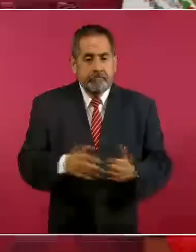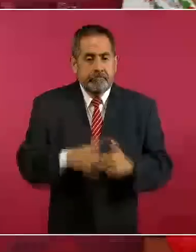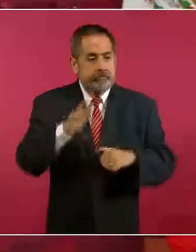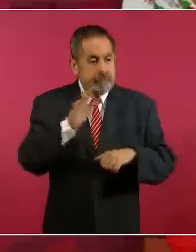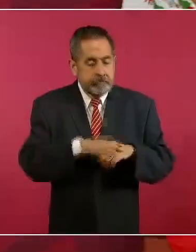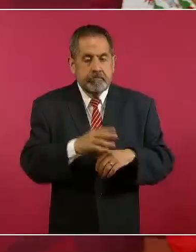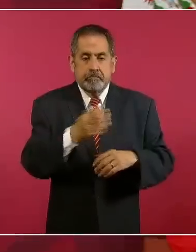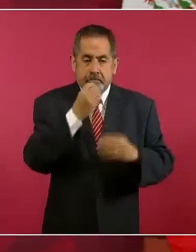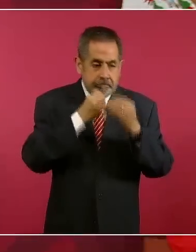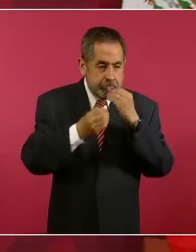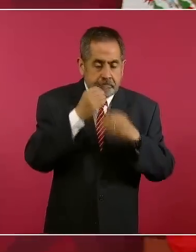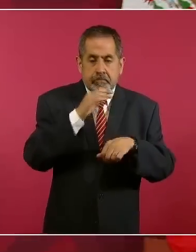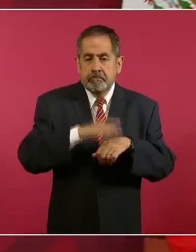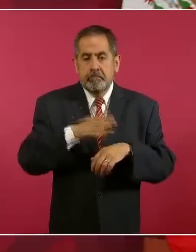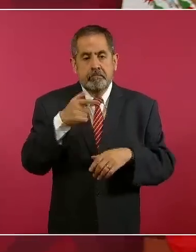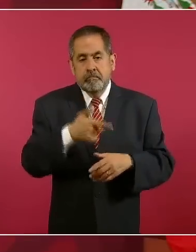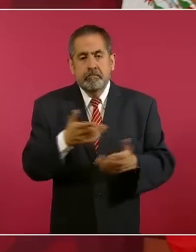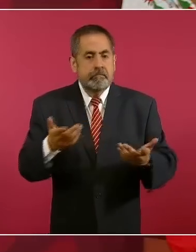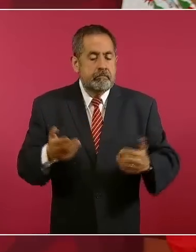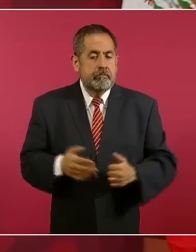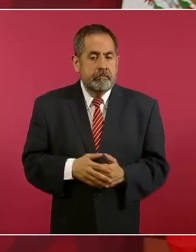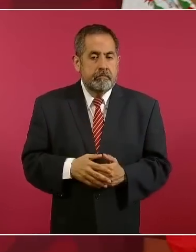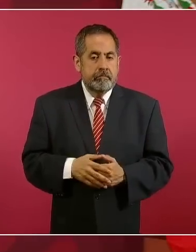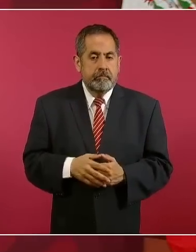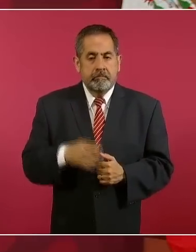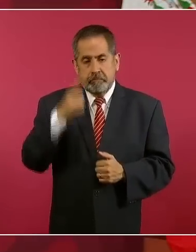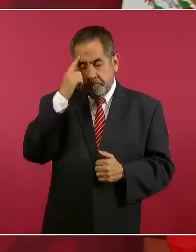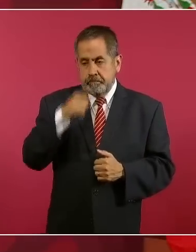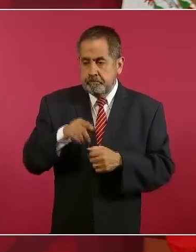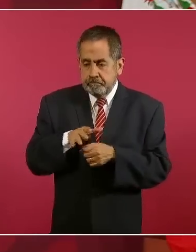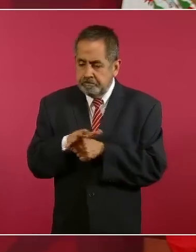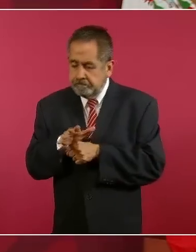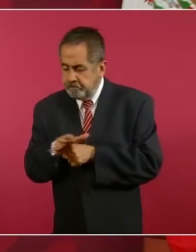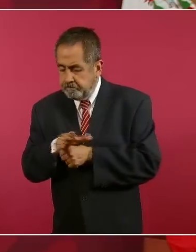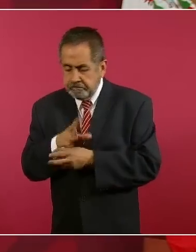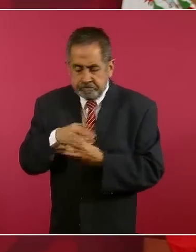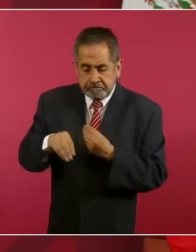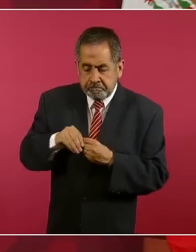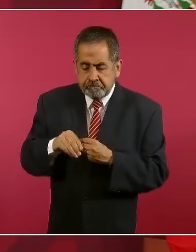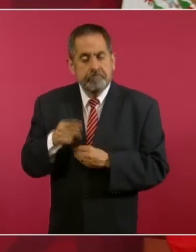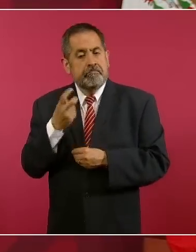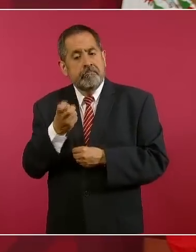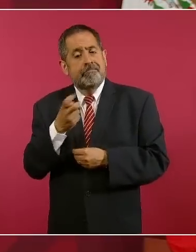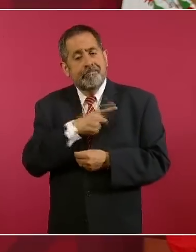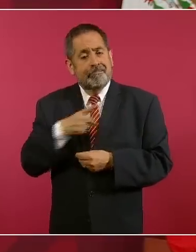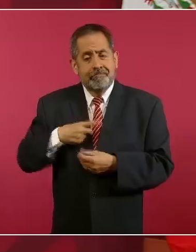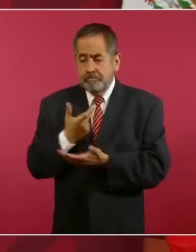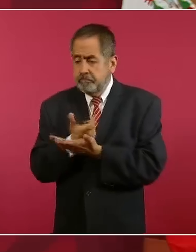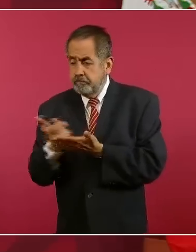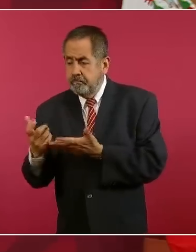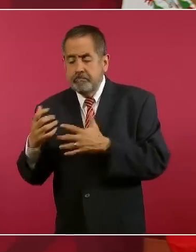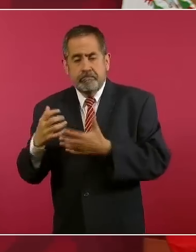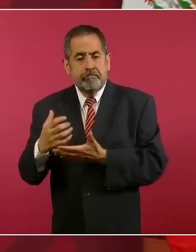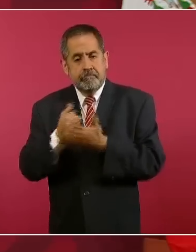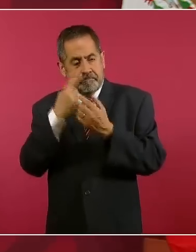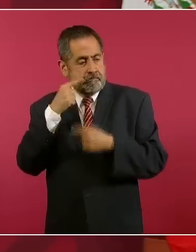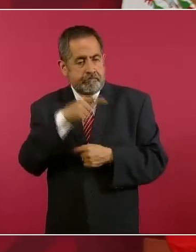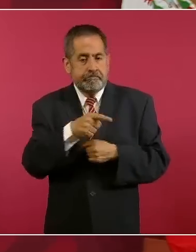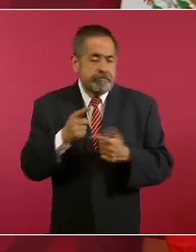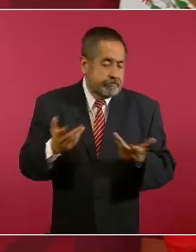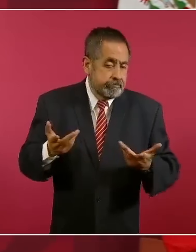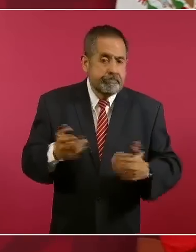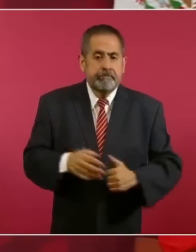más alimentos y para lo básico, que alcance el salario. Esa es la forma de medir.